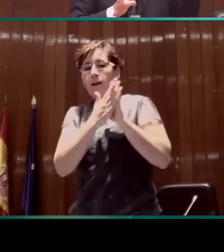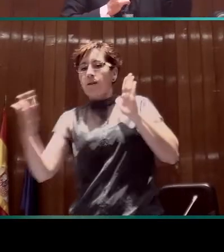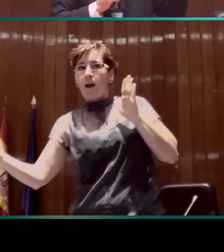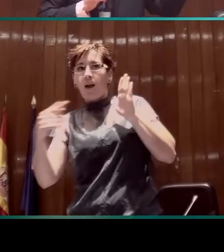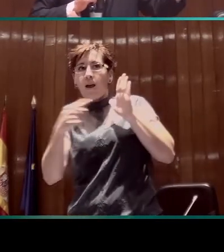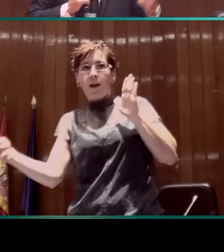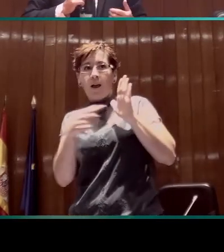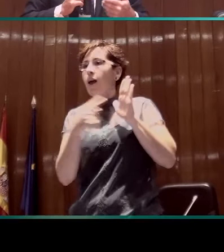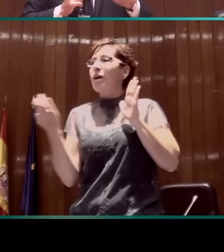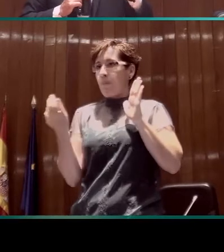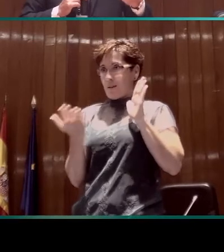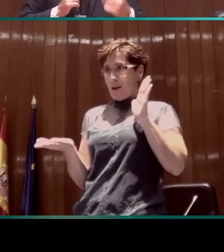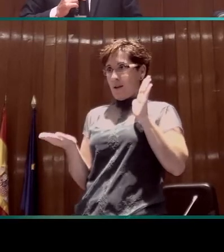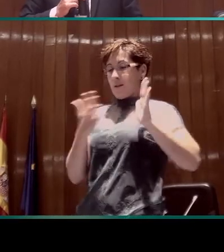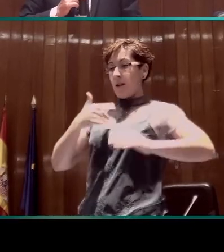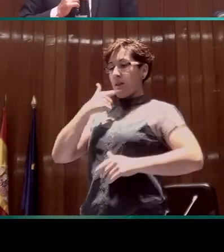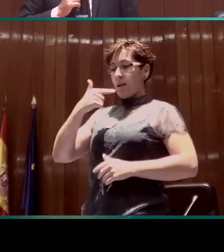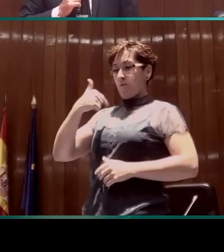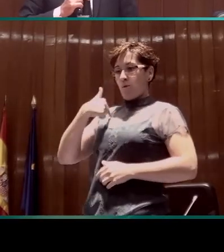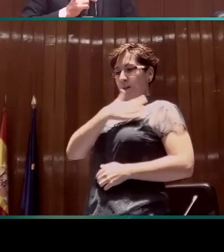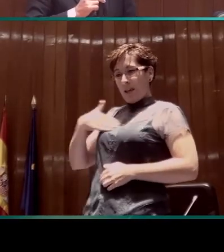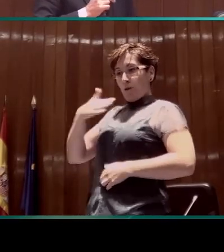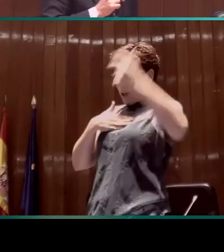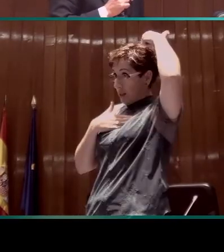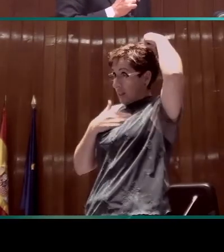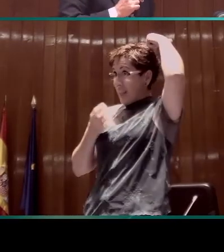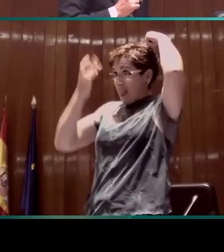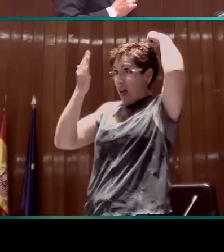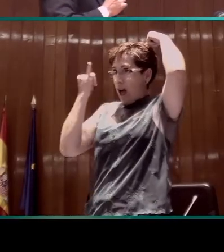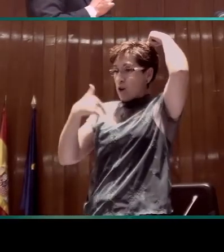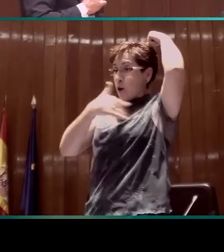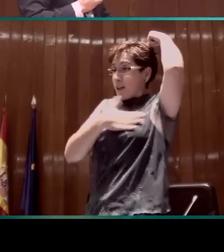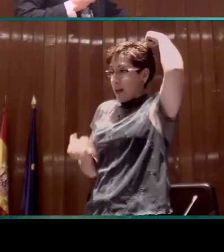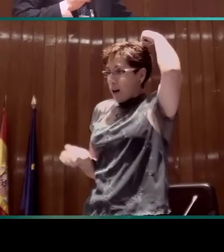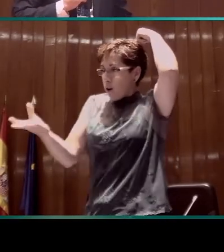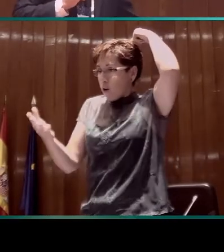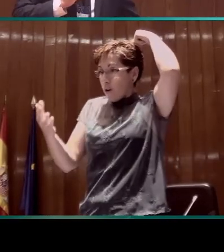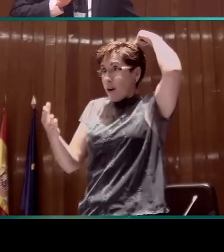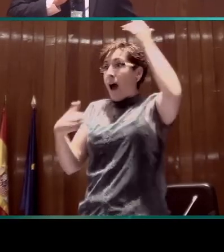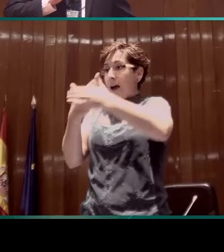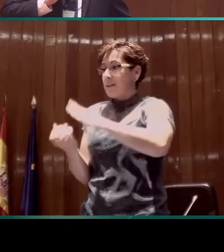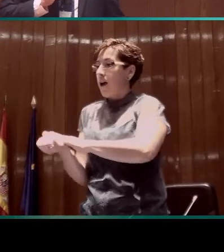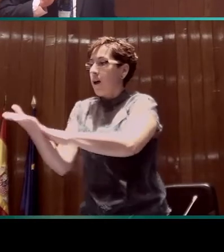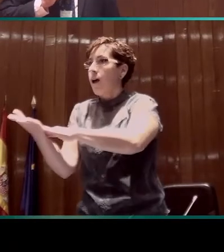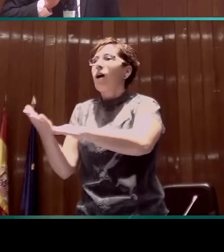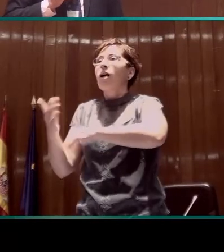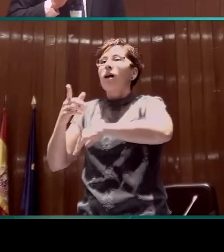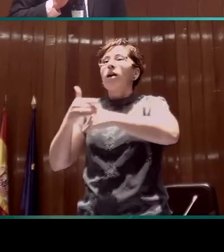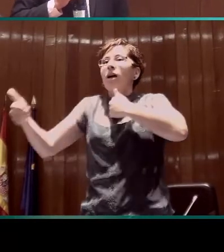personas están intentando transmitir una información. Bueno, aquí tenemos el ejemplo típico